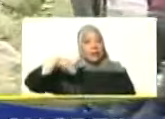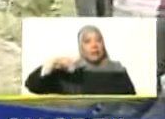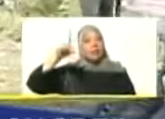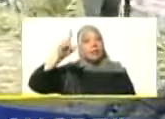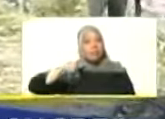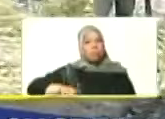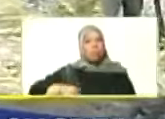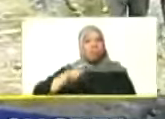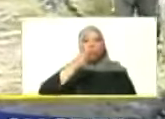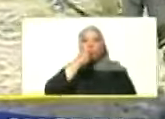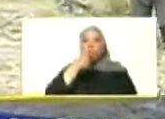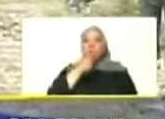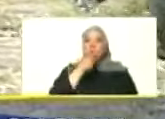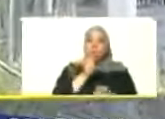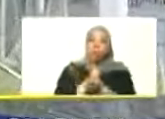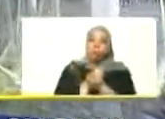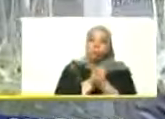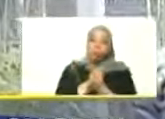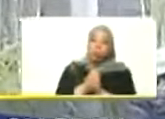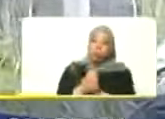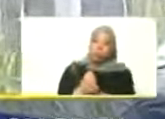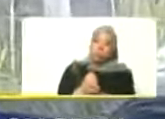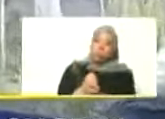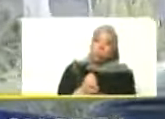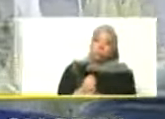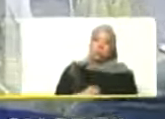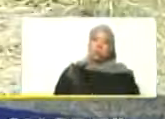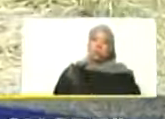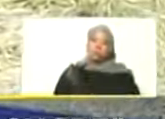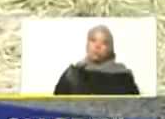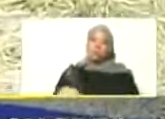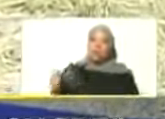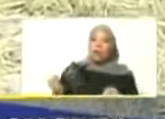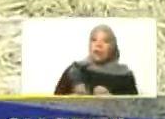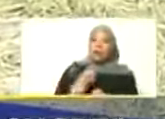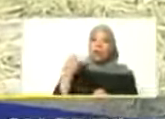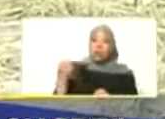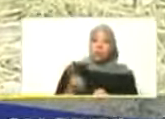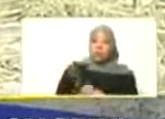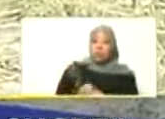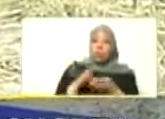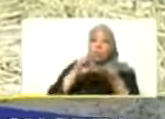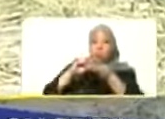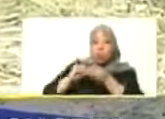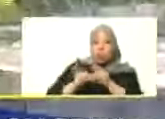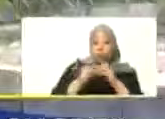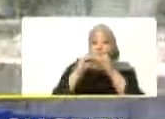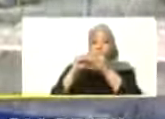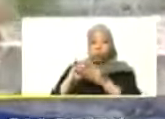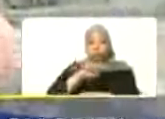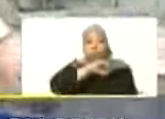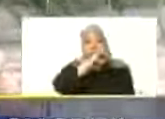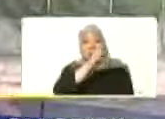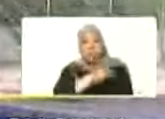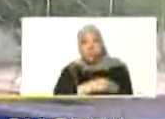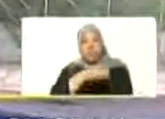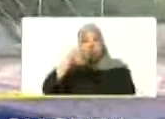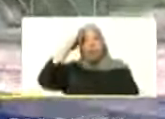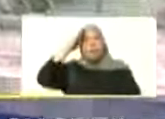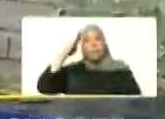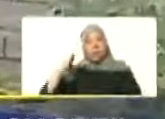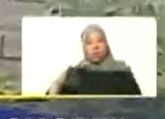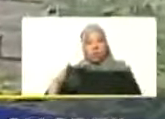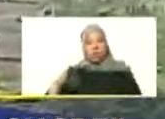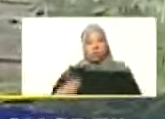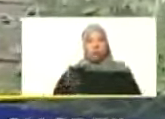están poniendo todo su amor, su cariño, ese trabajo articulado con nuestras Fuerzas Armadas y que vamos